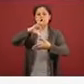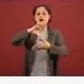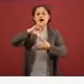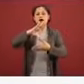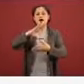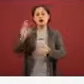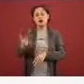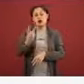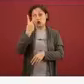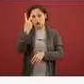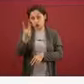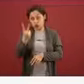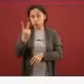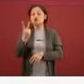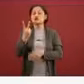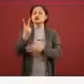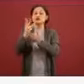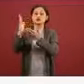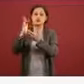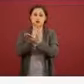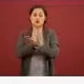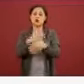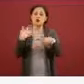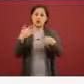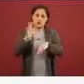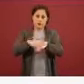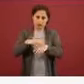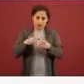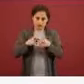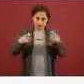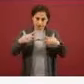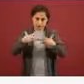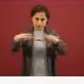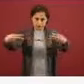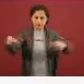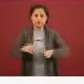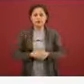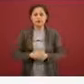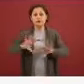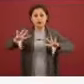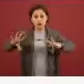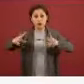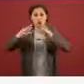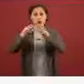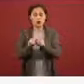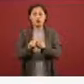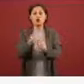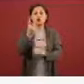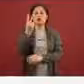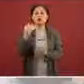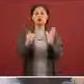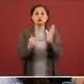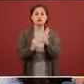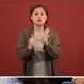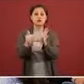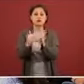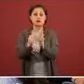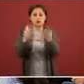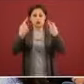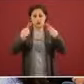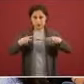mayor intensidad de transmisión. Tenemos prácticamente 2 millones de casos